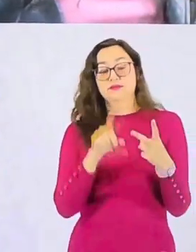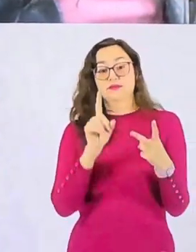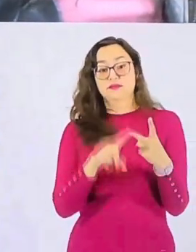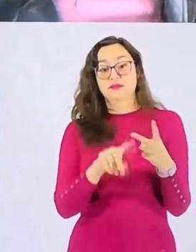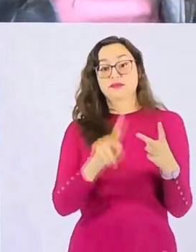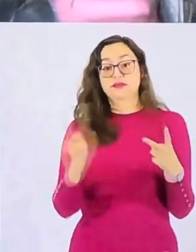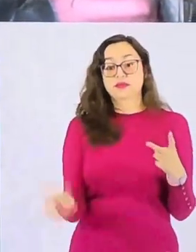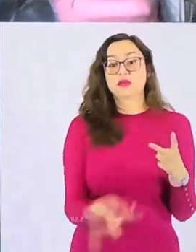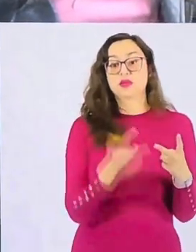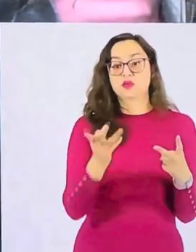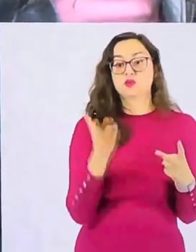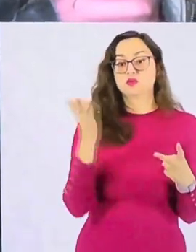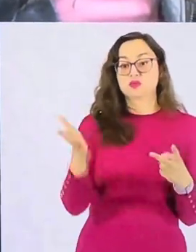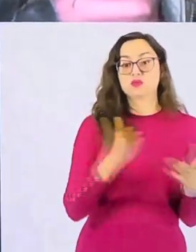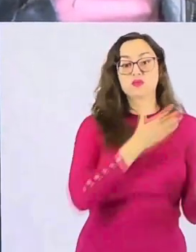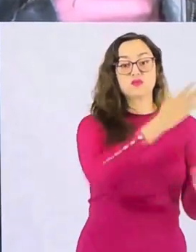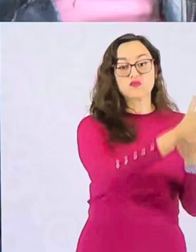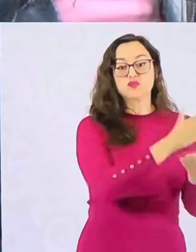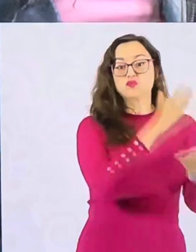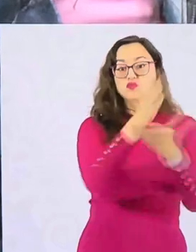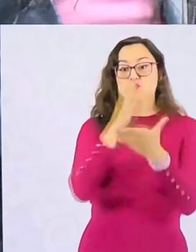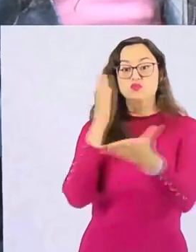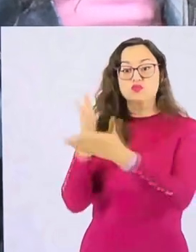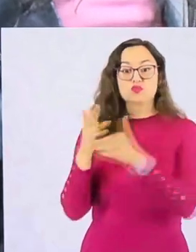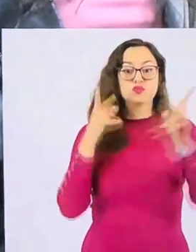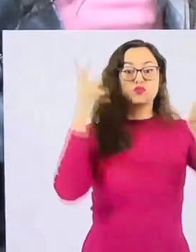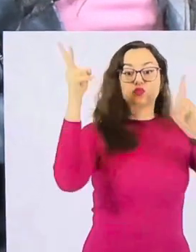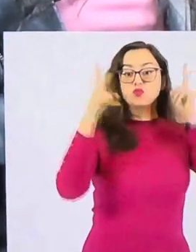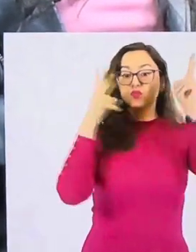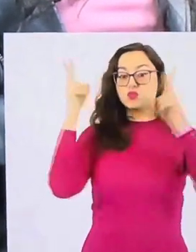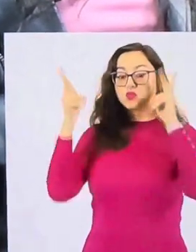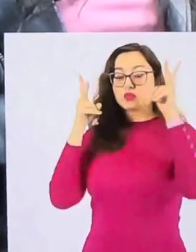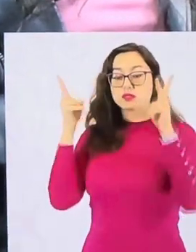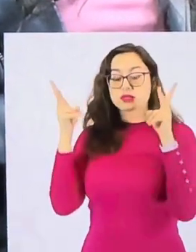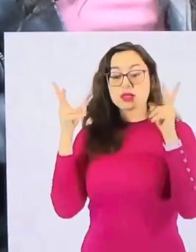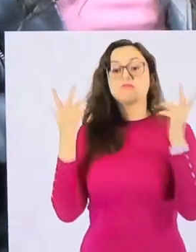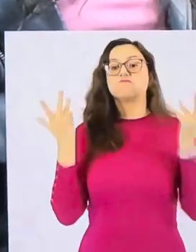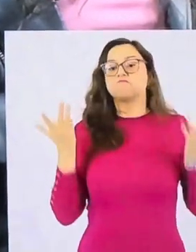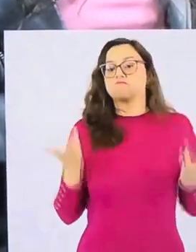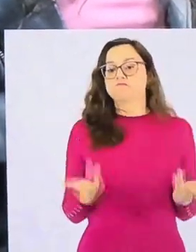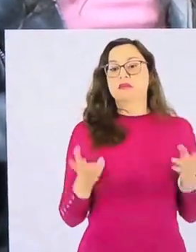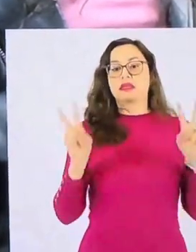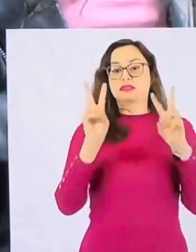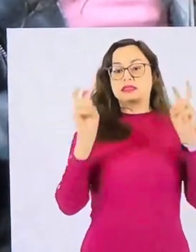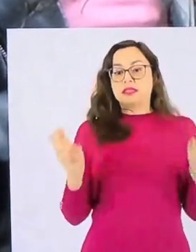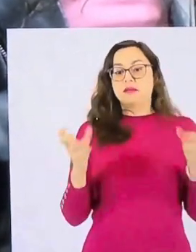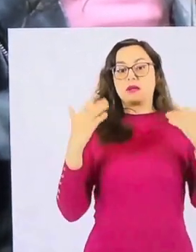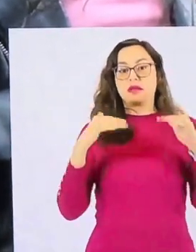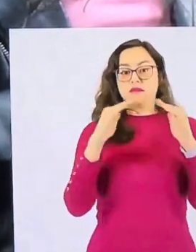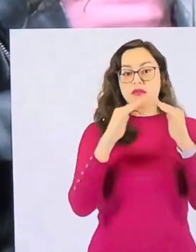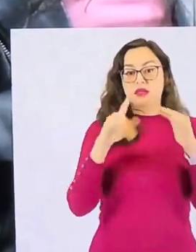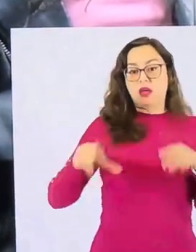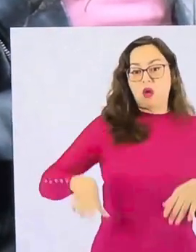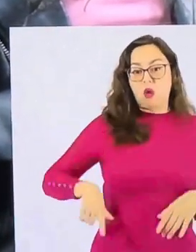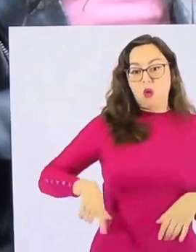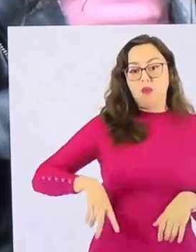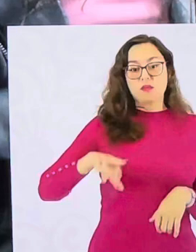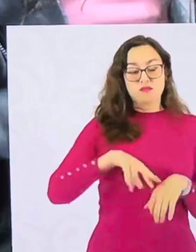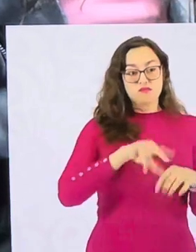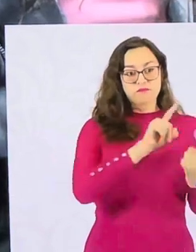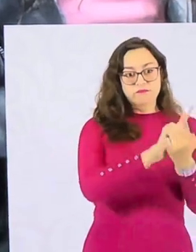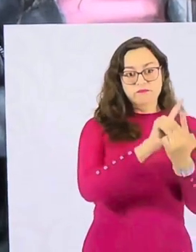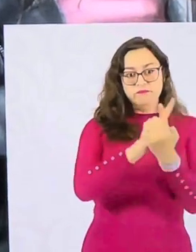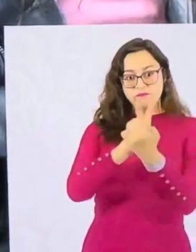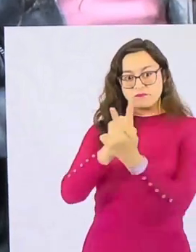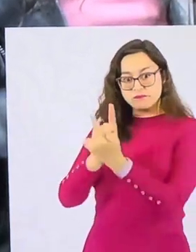que ha realizado estas guías de trabajo desde que tomó posesión, imagino que este tema de vivienda con varios gobernadores se ha puesto sobre la